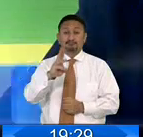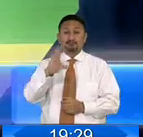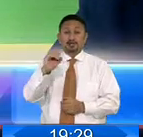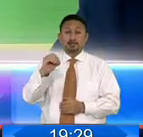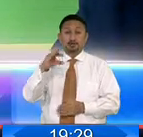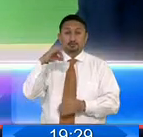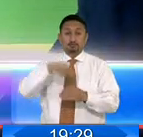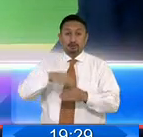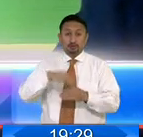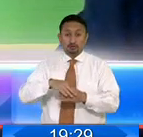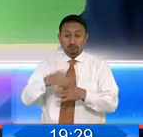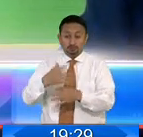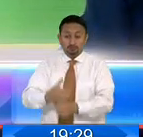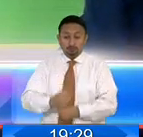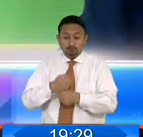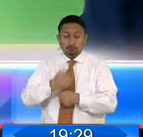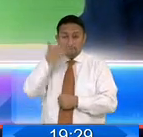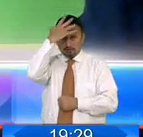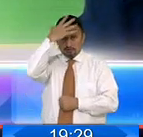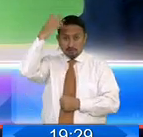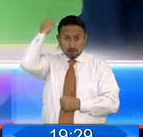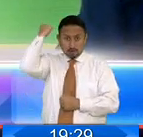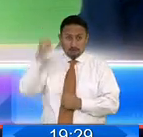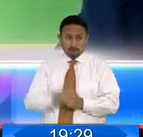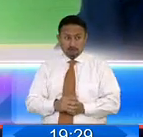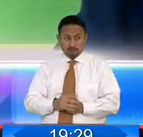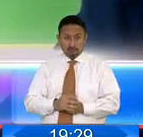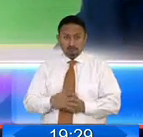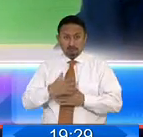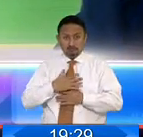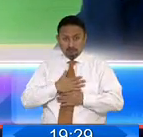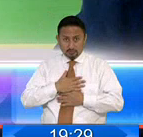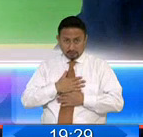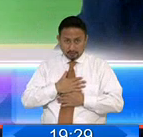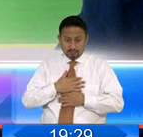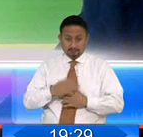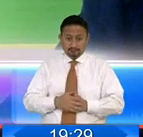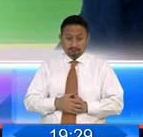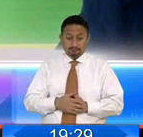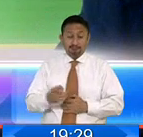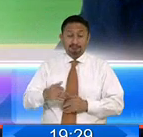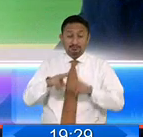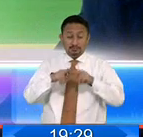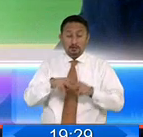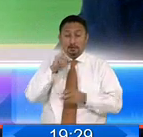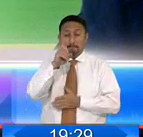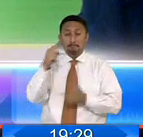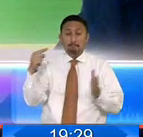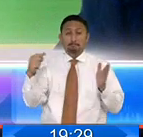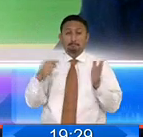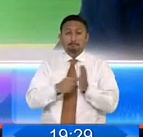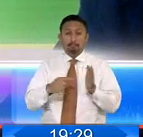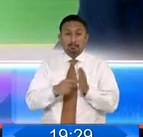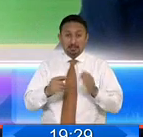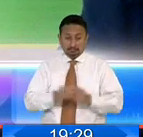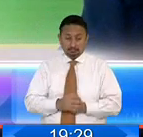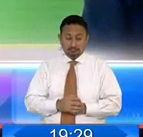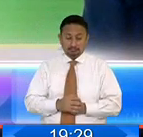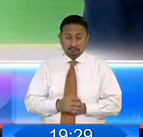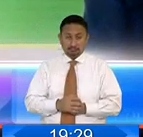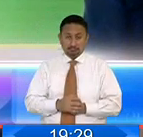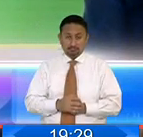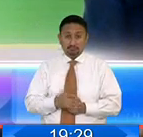que recupera ya q pérez si nosotros solamente se revisarán mil actas mil actas